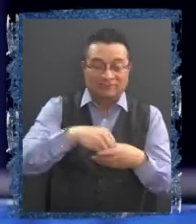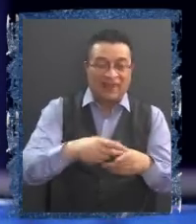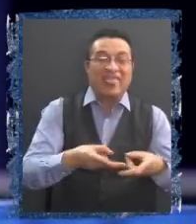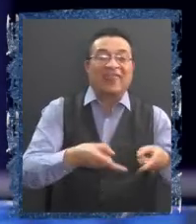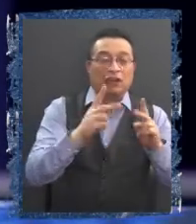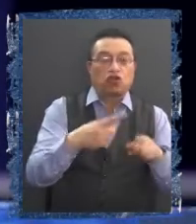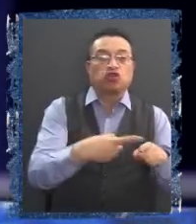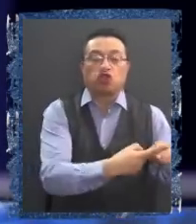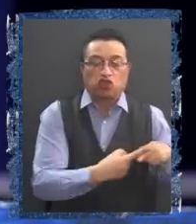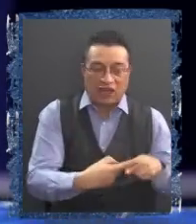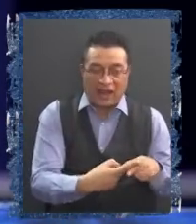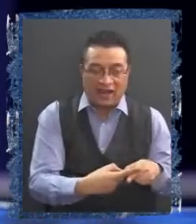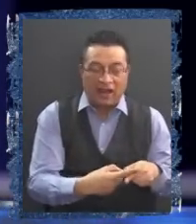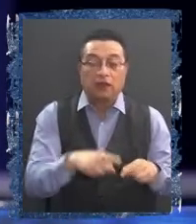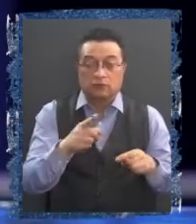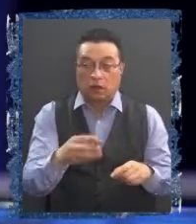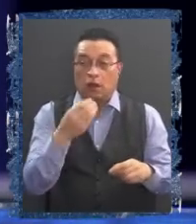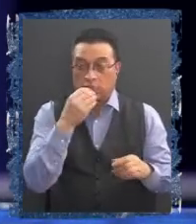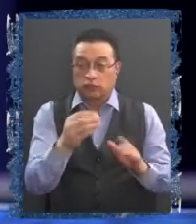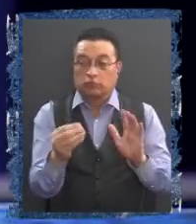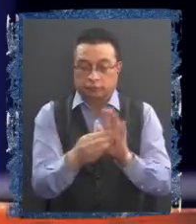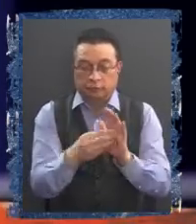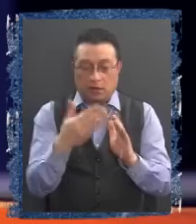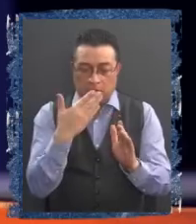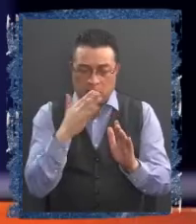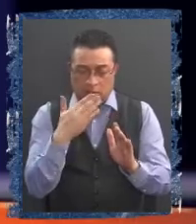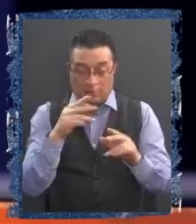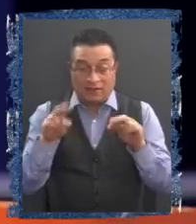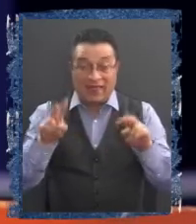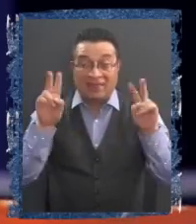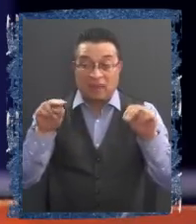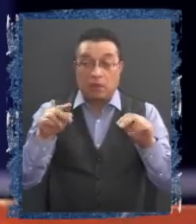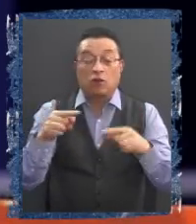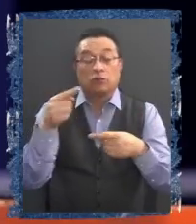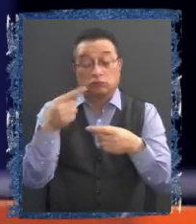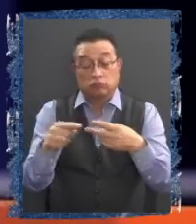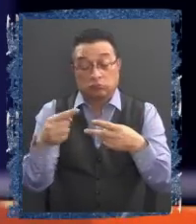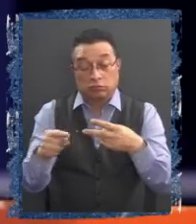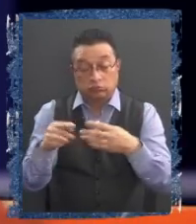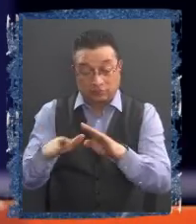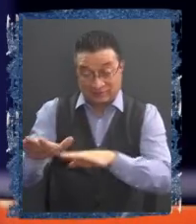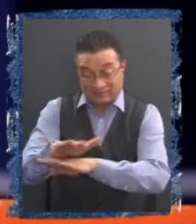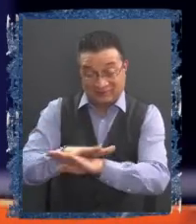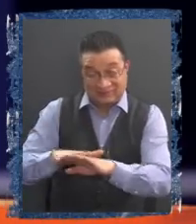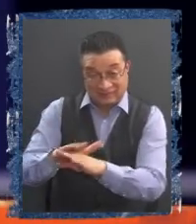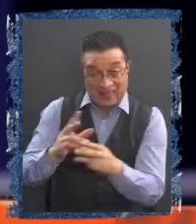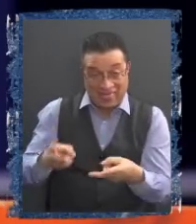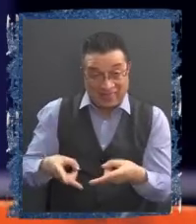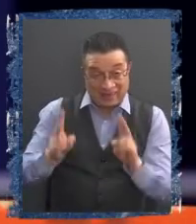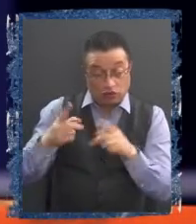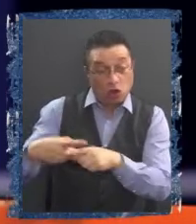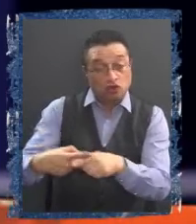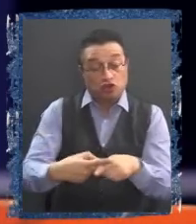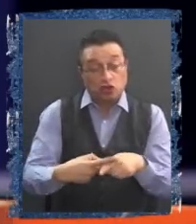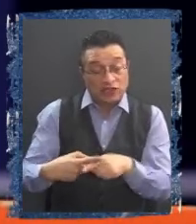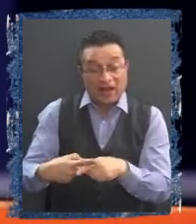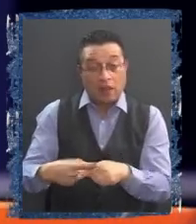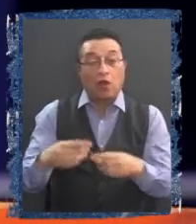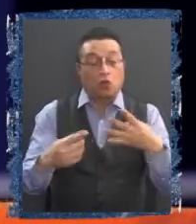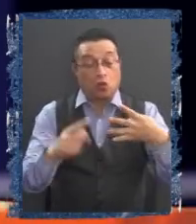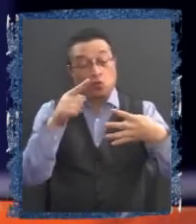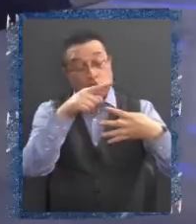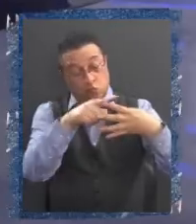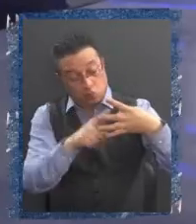Bien observa Rosalind Dixon, una experta en estas materias, que los tipos de protección de los derechos sociales pasan por 4 tipos